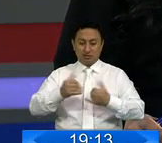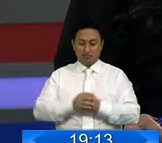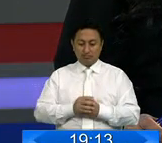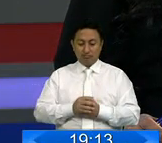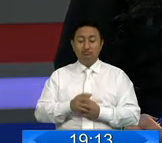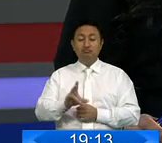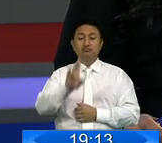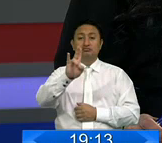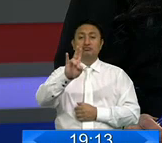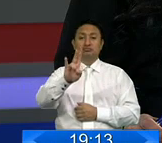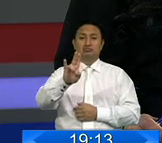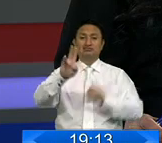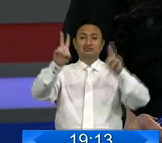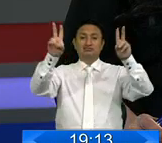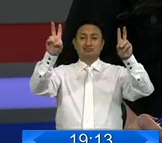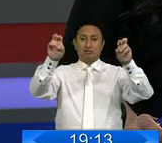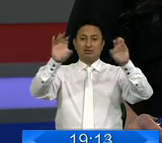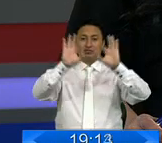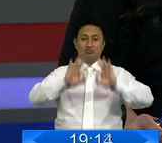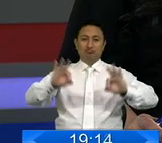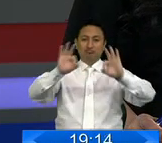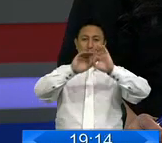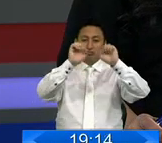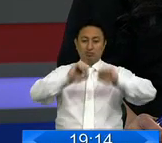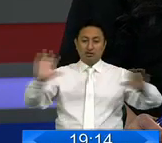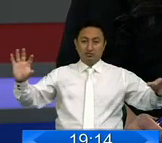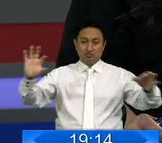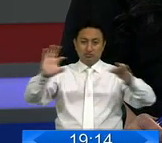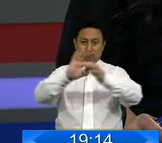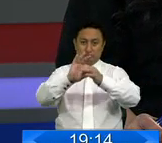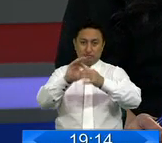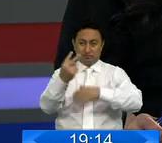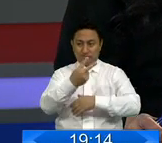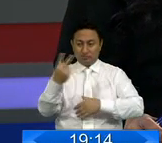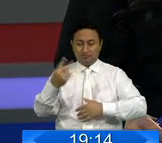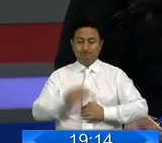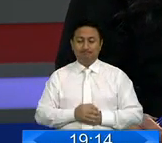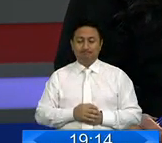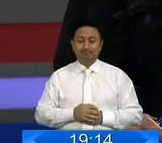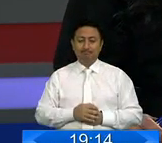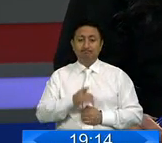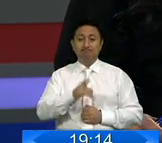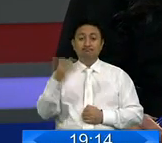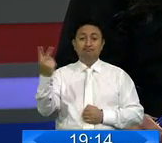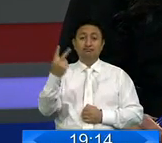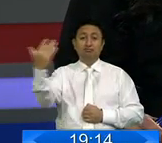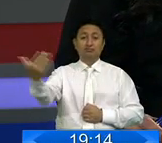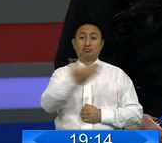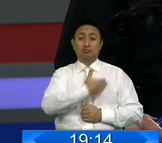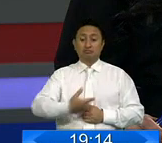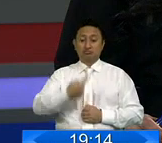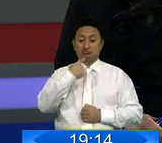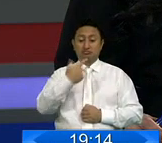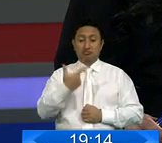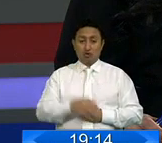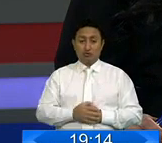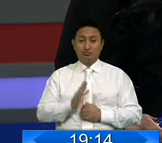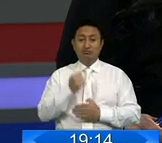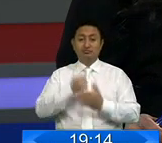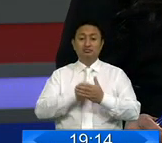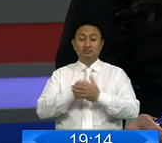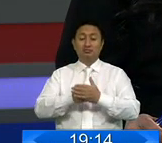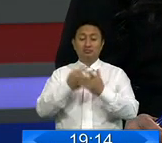establecieron 7 temas prioritarios para fortalecer las relaciones entre ambas naciones. Los mandatarios reafirmaron la lucha contra